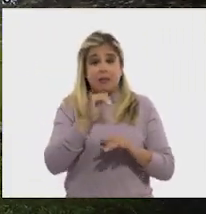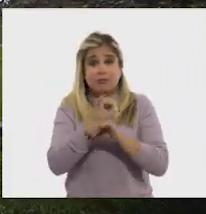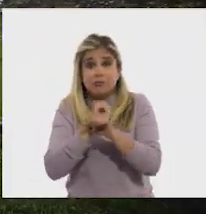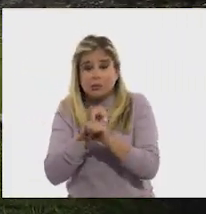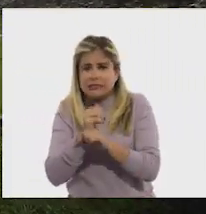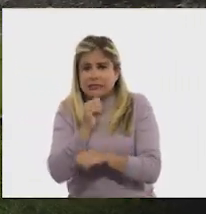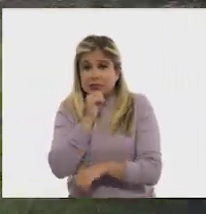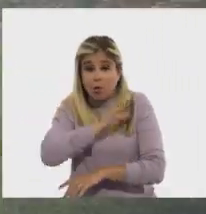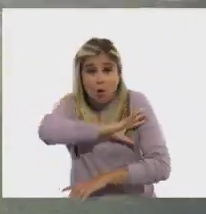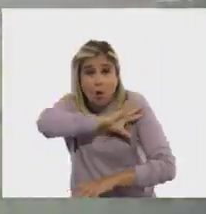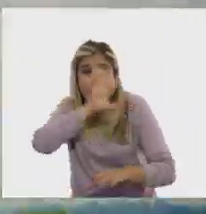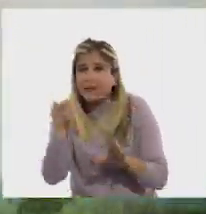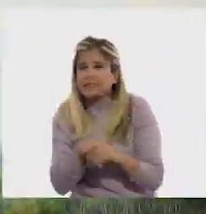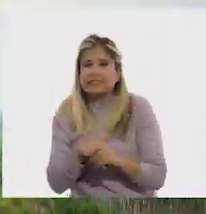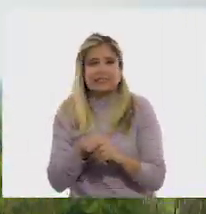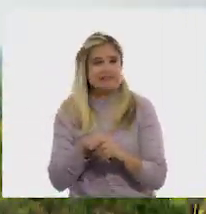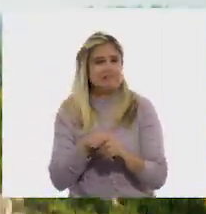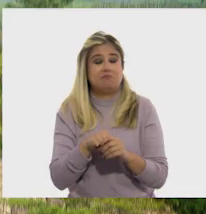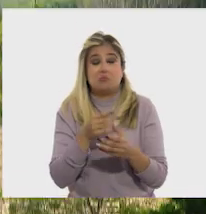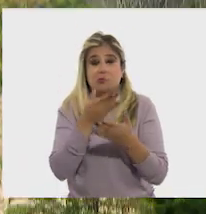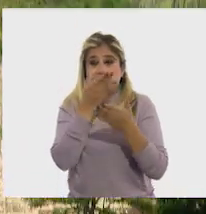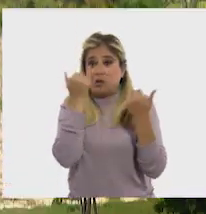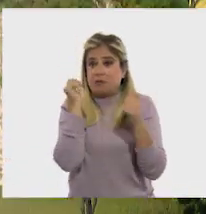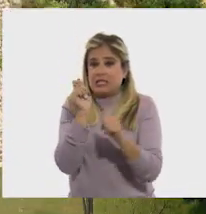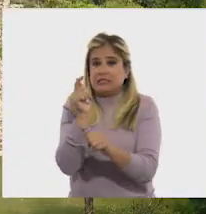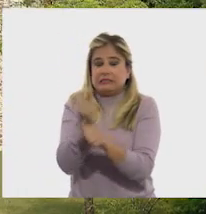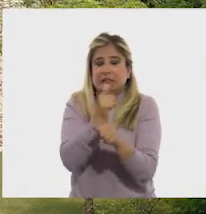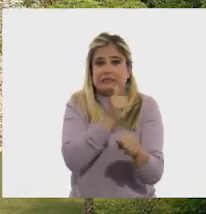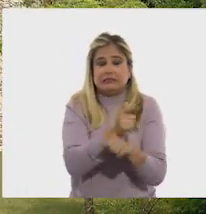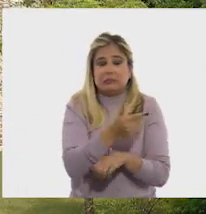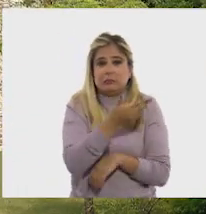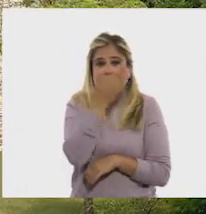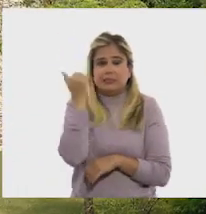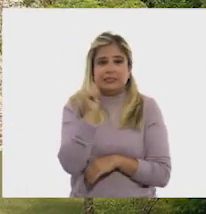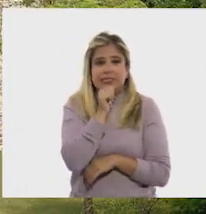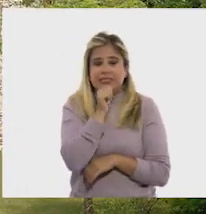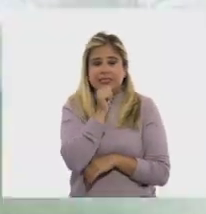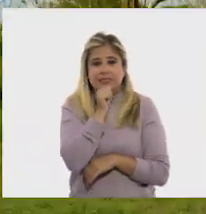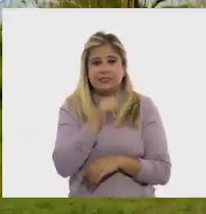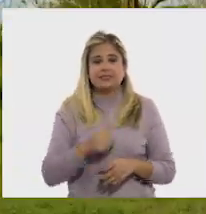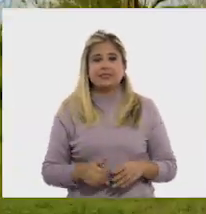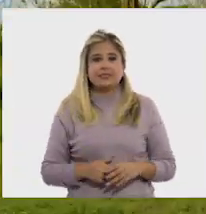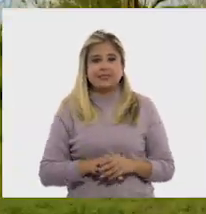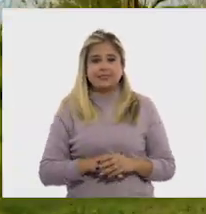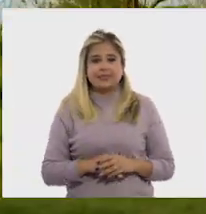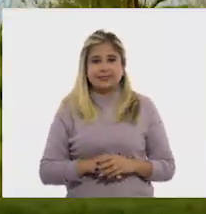totalidad, por lo que no se conocen muchas cosas sobre él.